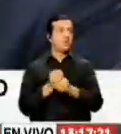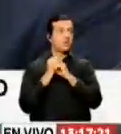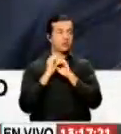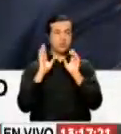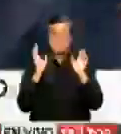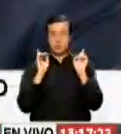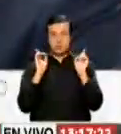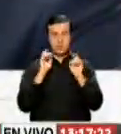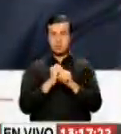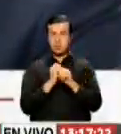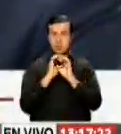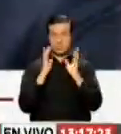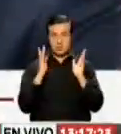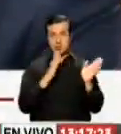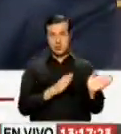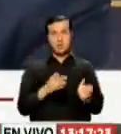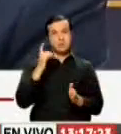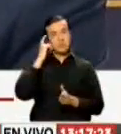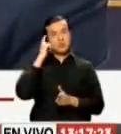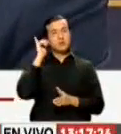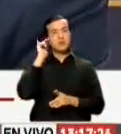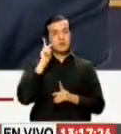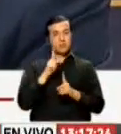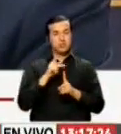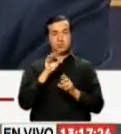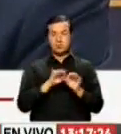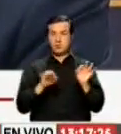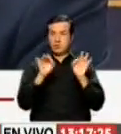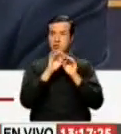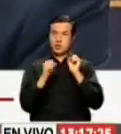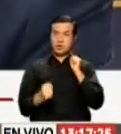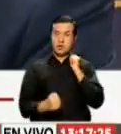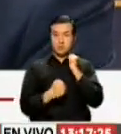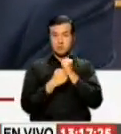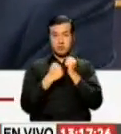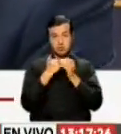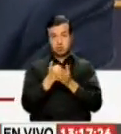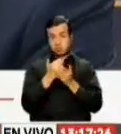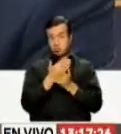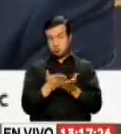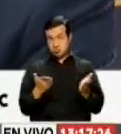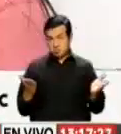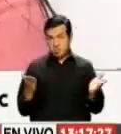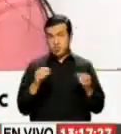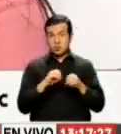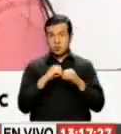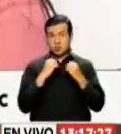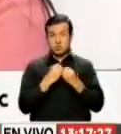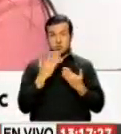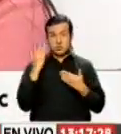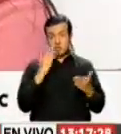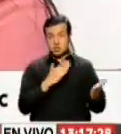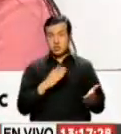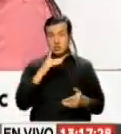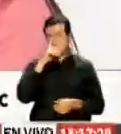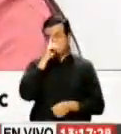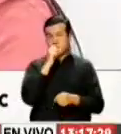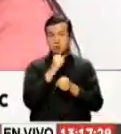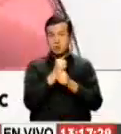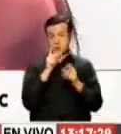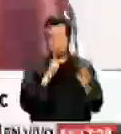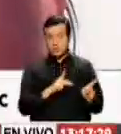es vinculante, pero creo que es una herramienta de mucho apoyo y muy útil para las organizaciones políticas. Presentar un plan de trabajo que